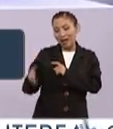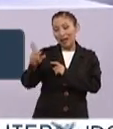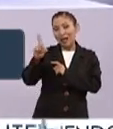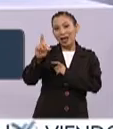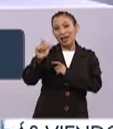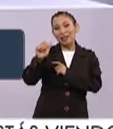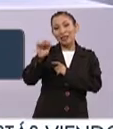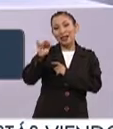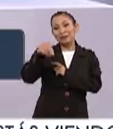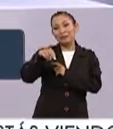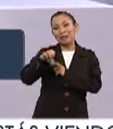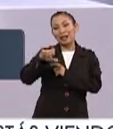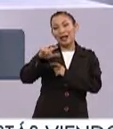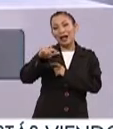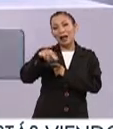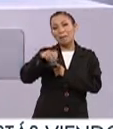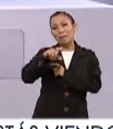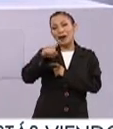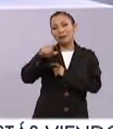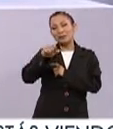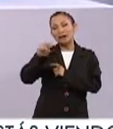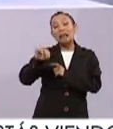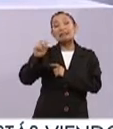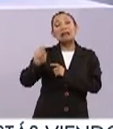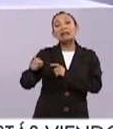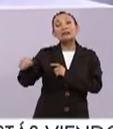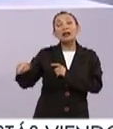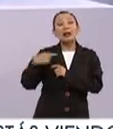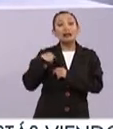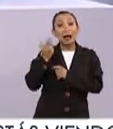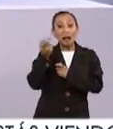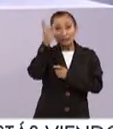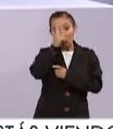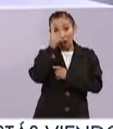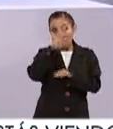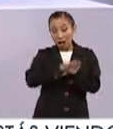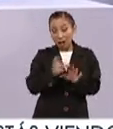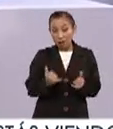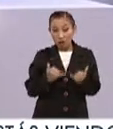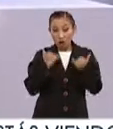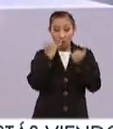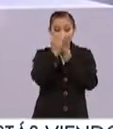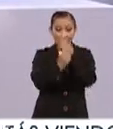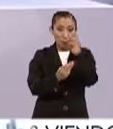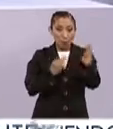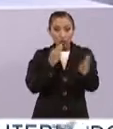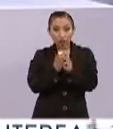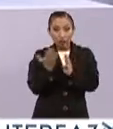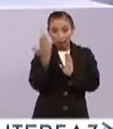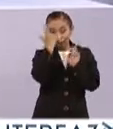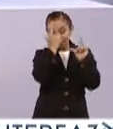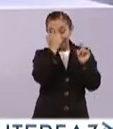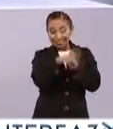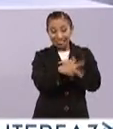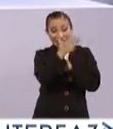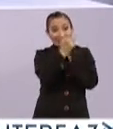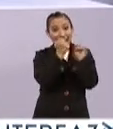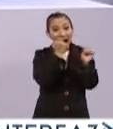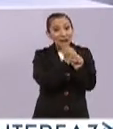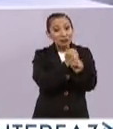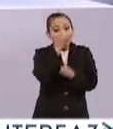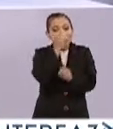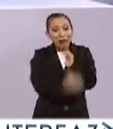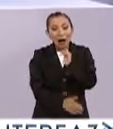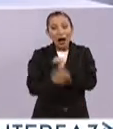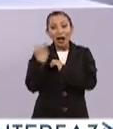Dafne Almazán Anaya, pues considerada como la psicóloga más joven del mundo tras graduarse a los 13 años y